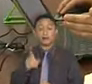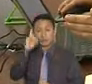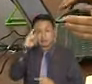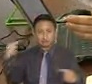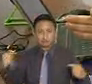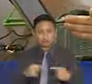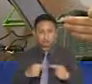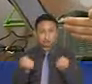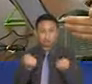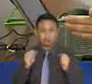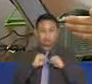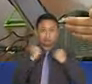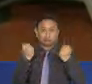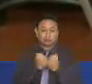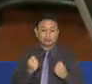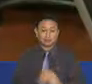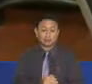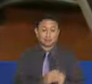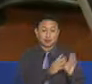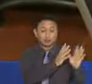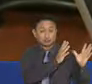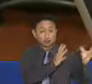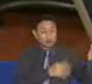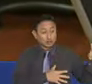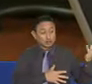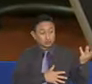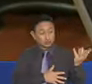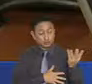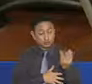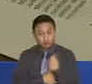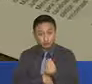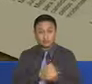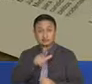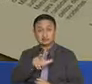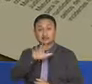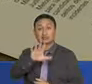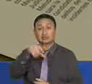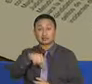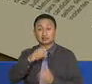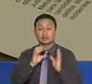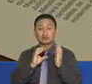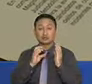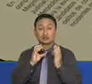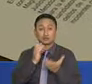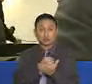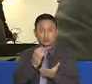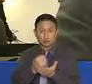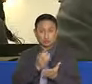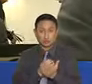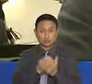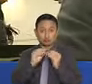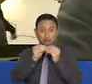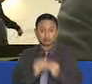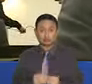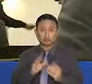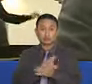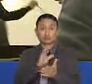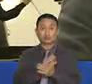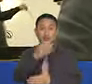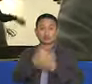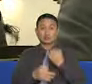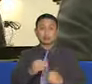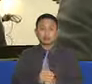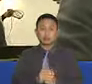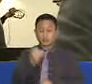control social de ese número 35 luego de varios procesos paso al curso de formación en la escuela judicial quedando 14